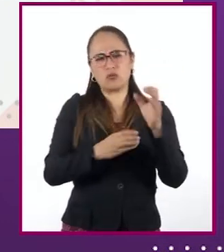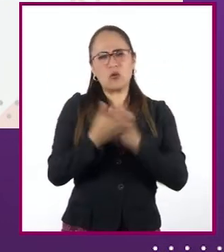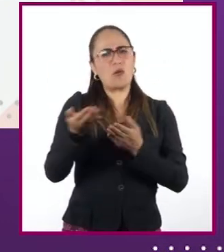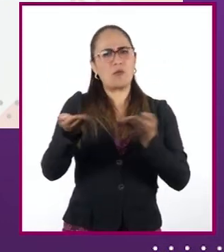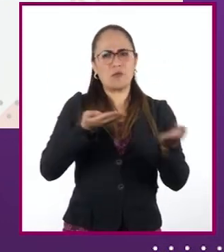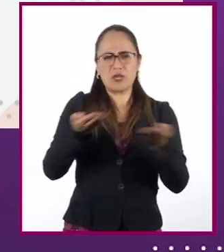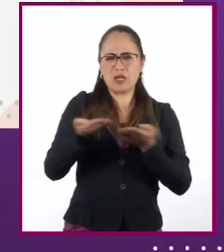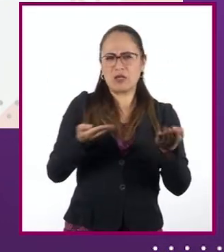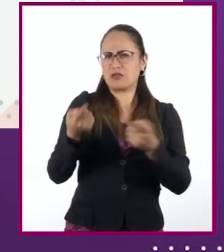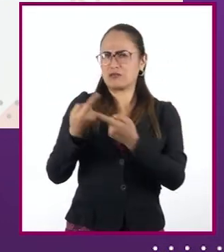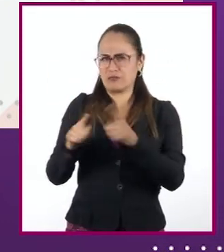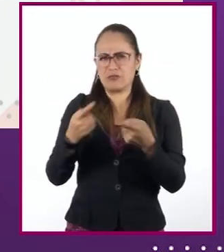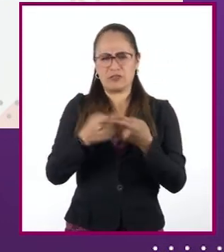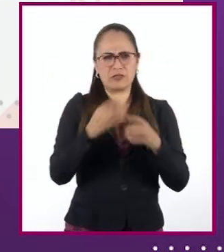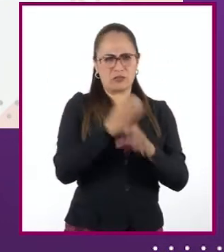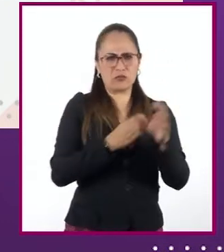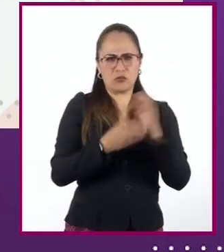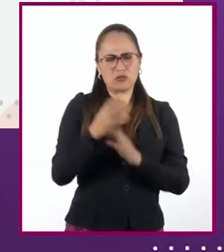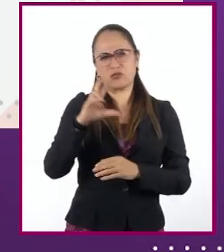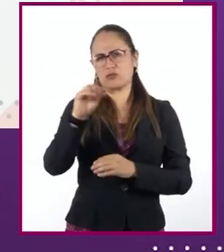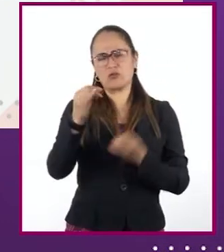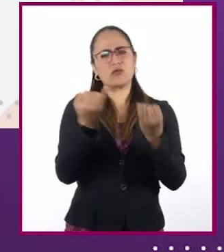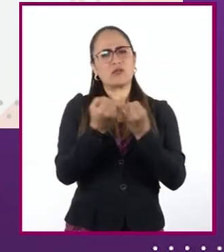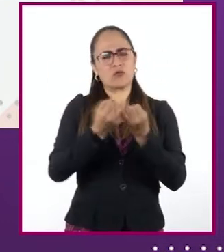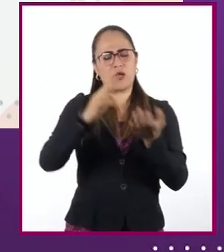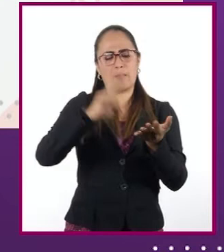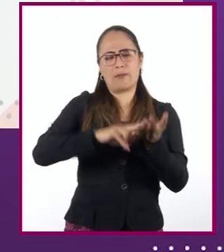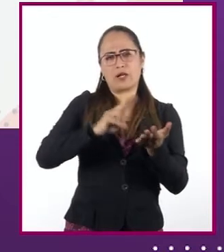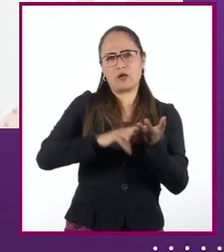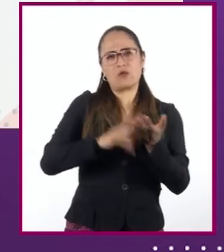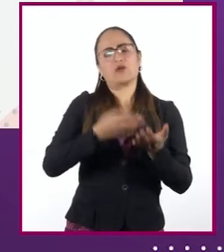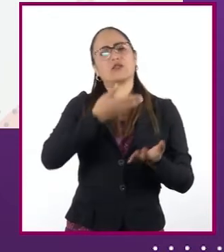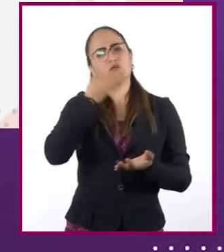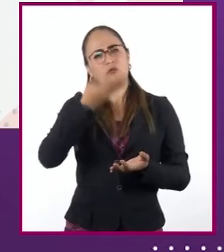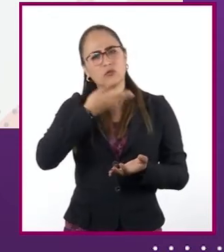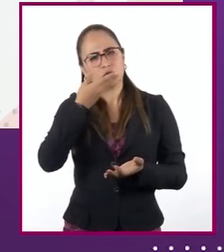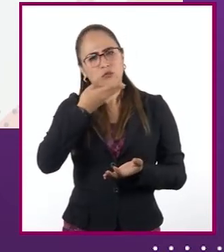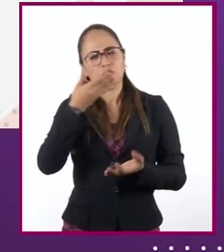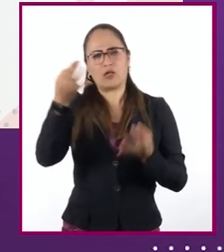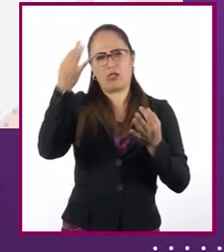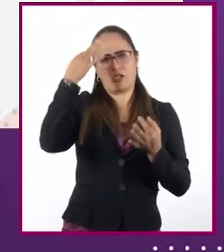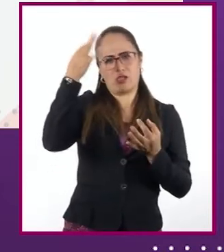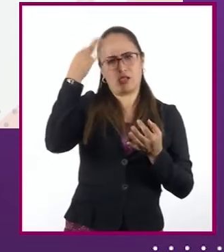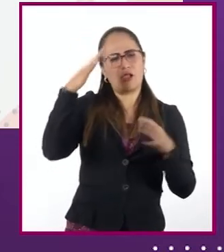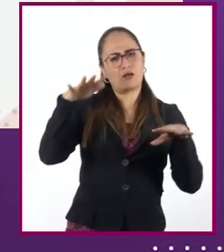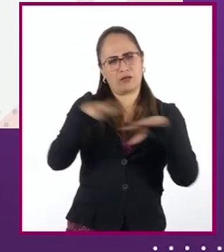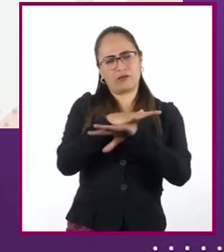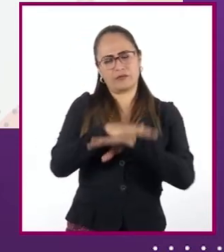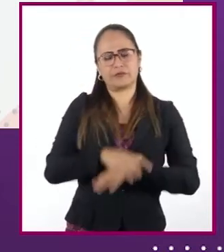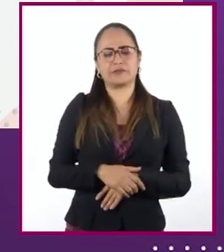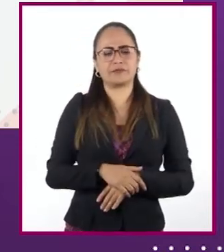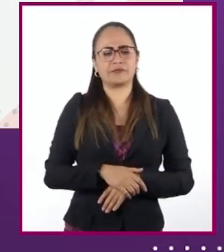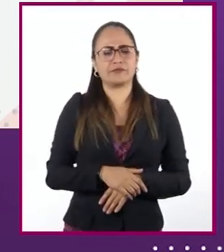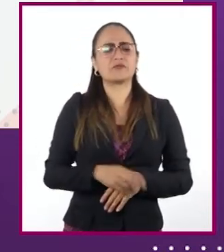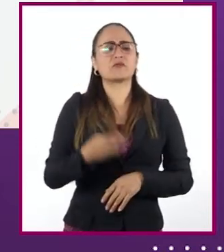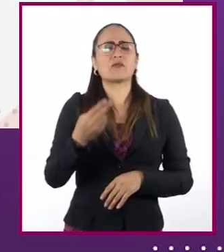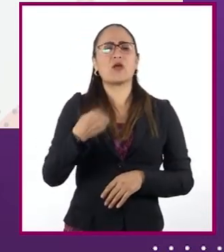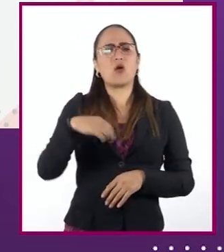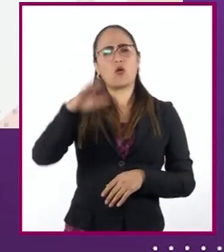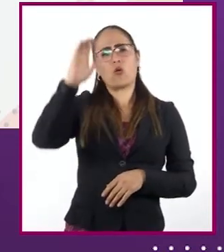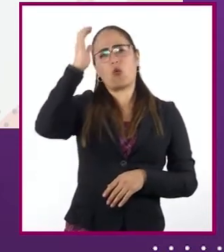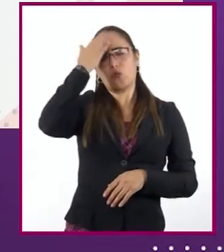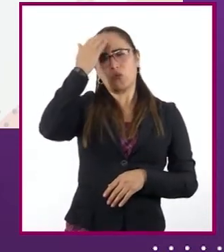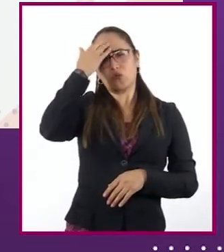servicios, sino también en nuestros valores y costumbres. Para conocer y tomar conciencia de